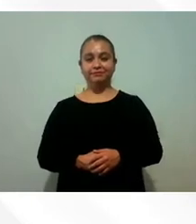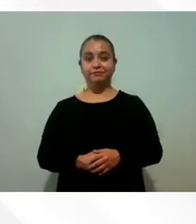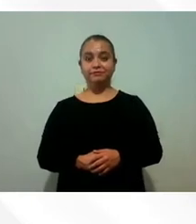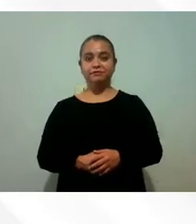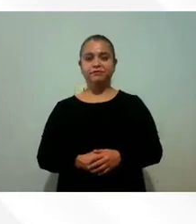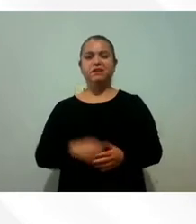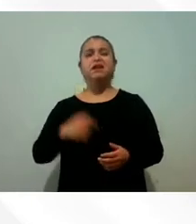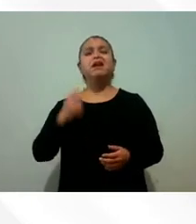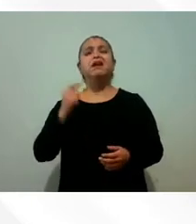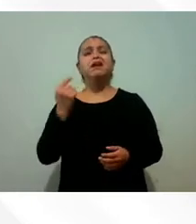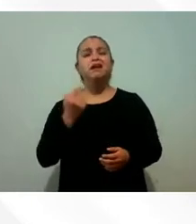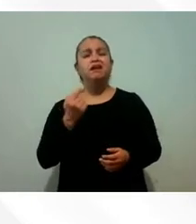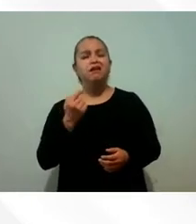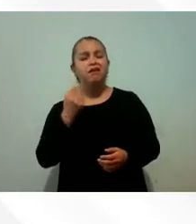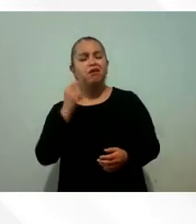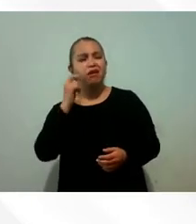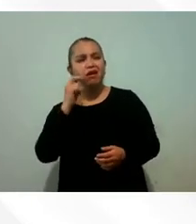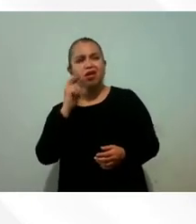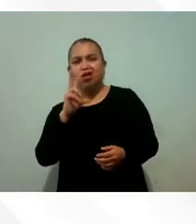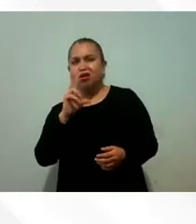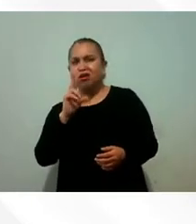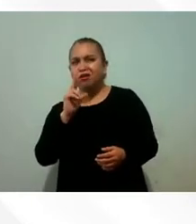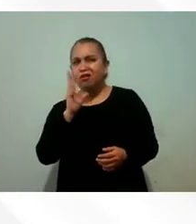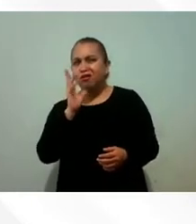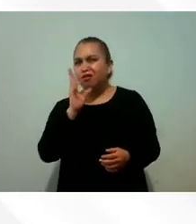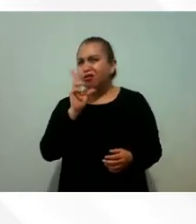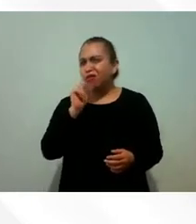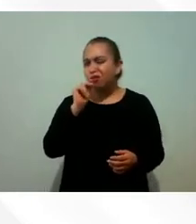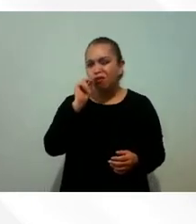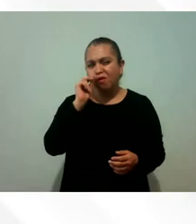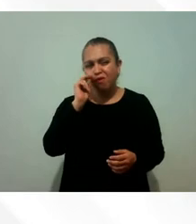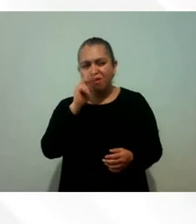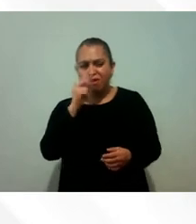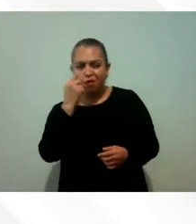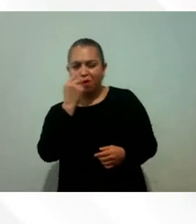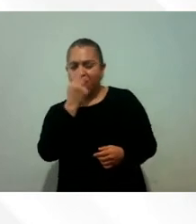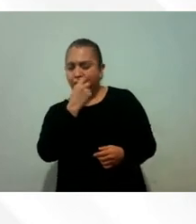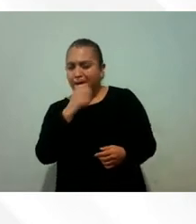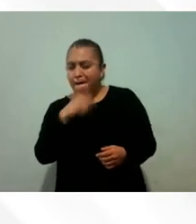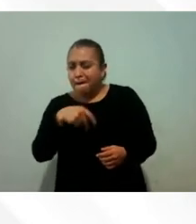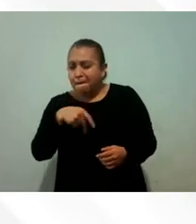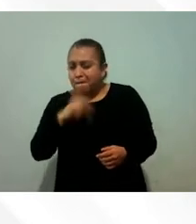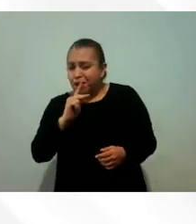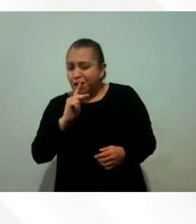¿Qué es lo que los ojos no ven? Pero el corazón sí lo ve